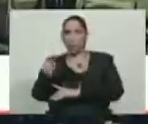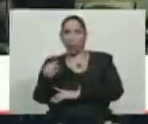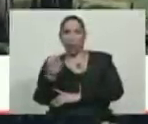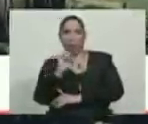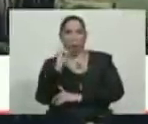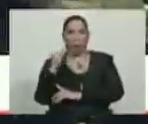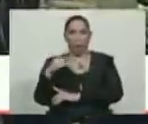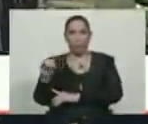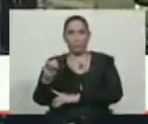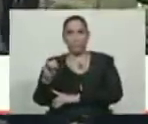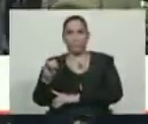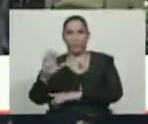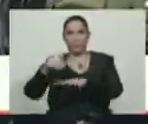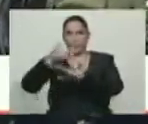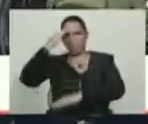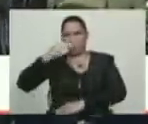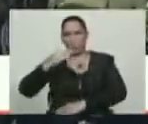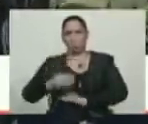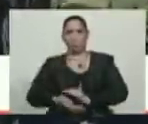Vargas, Mayor General López Vargas.